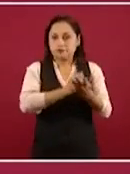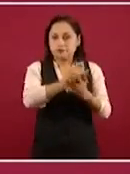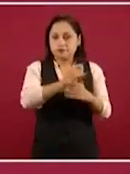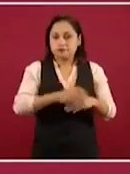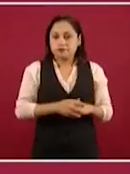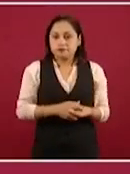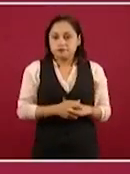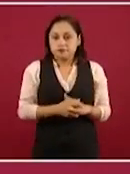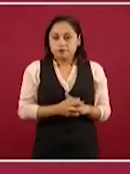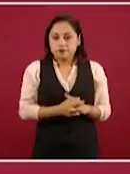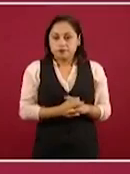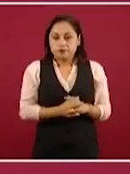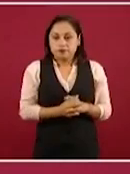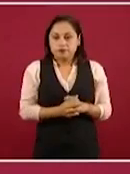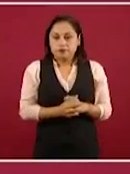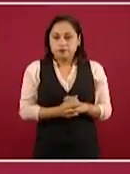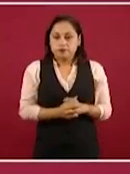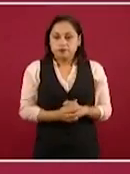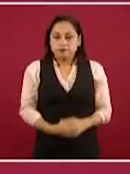Sí,